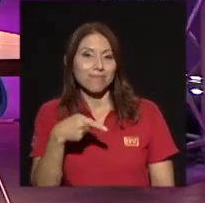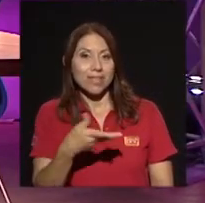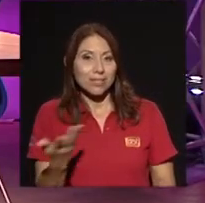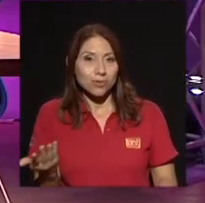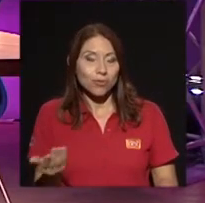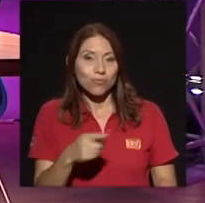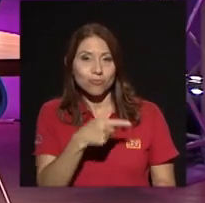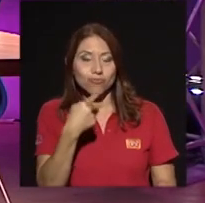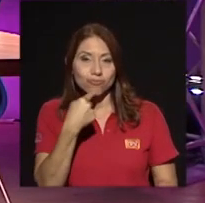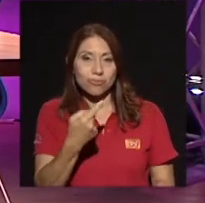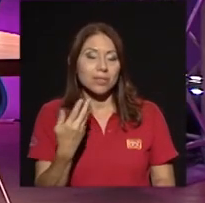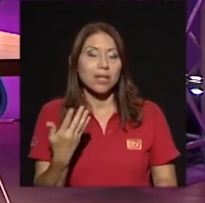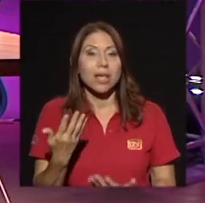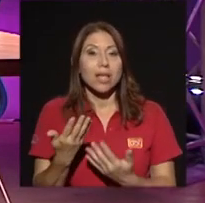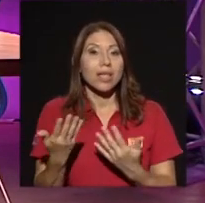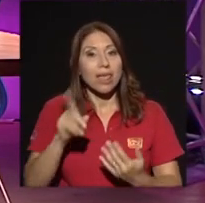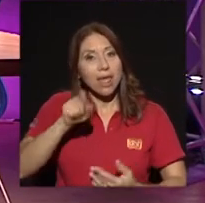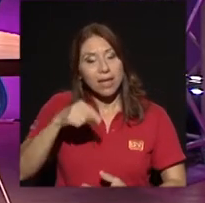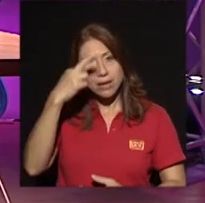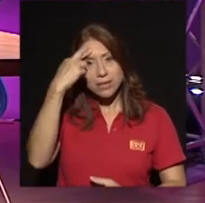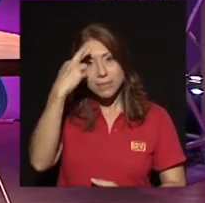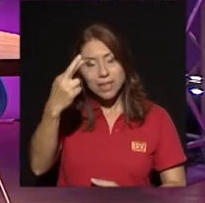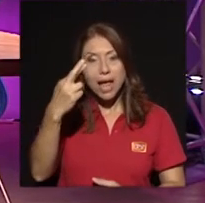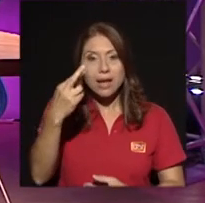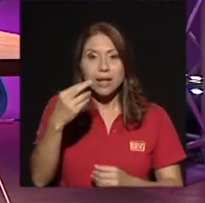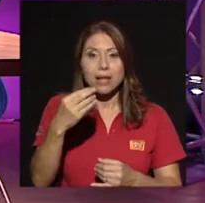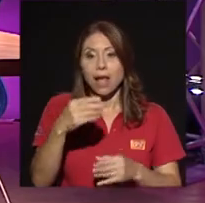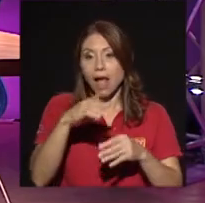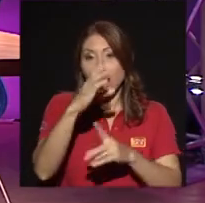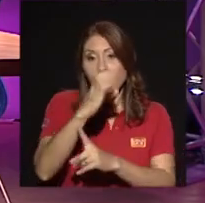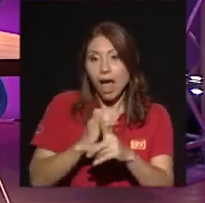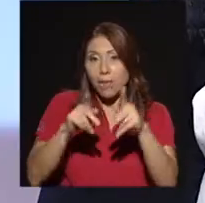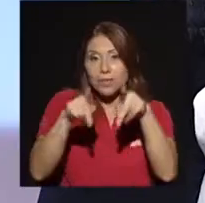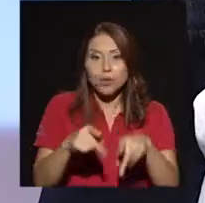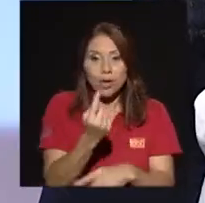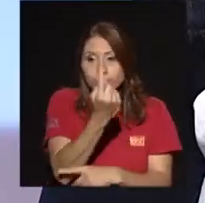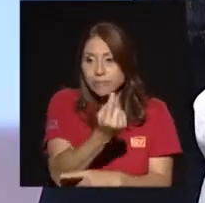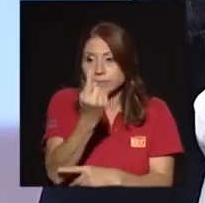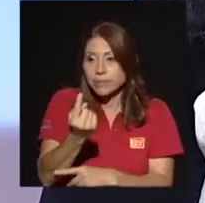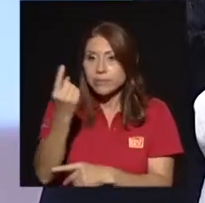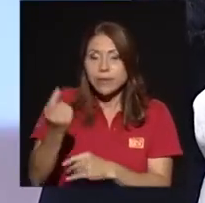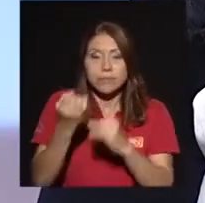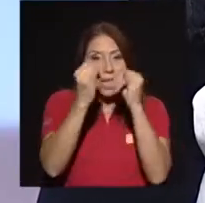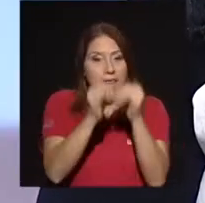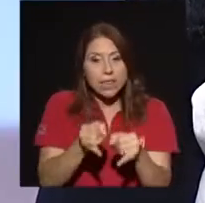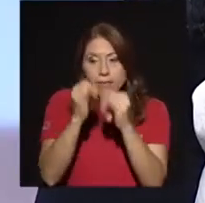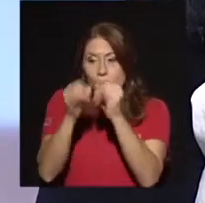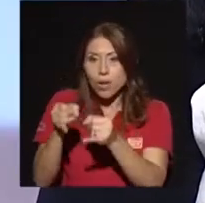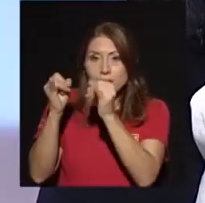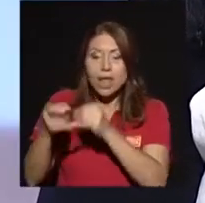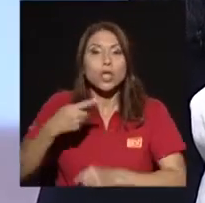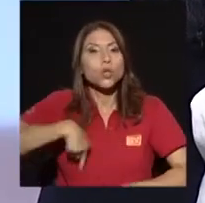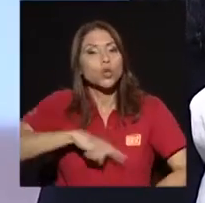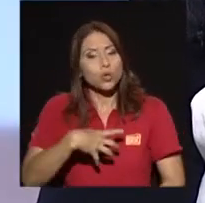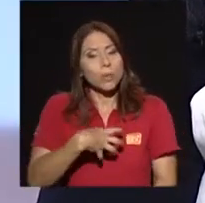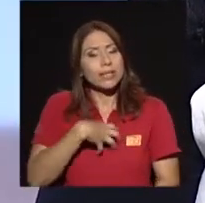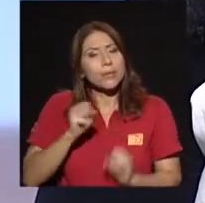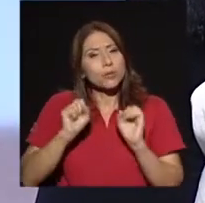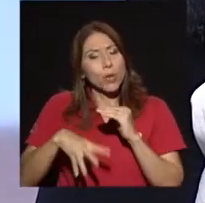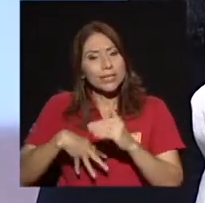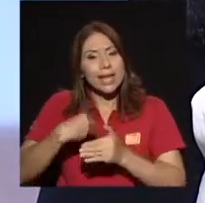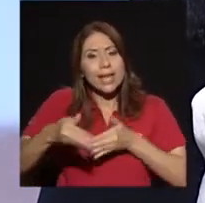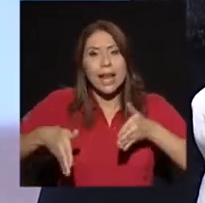que vos tocas, el hecho de que hay que respetar la individualidad de cada persona, que merecemos transitar por las calles libremente,